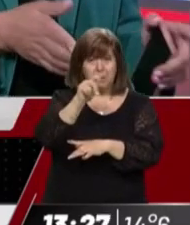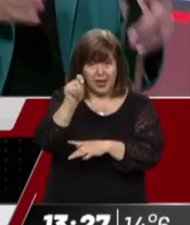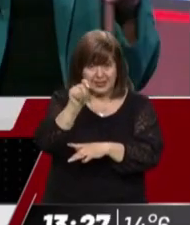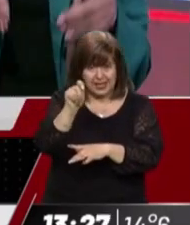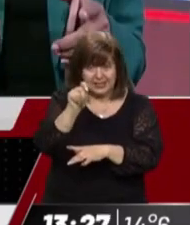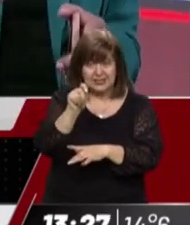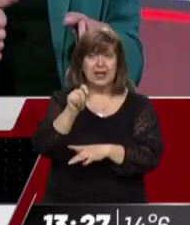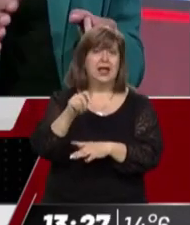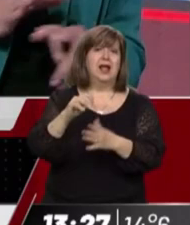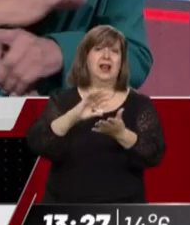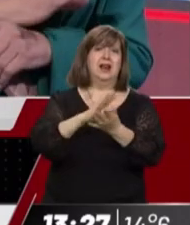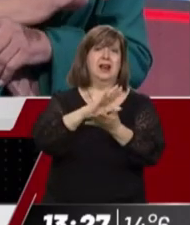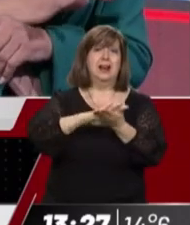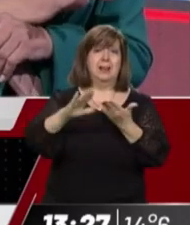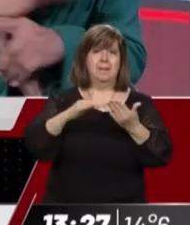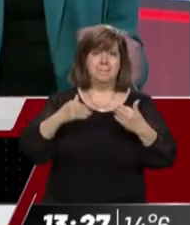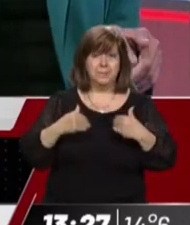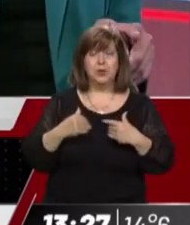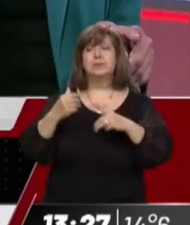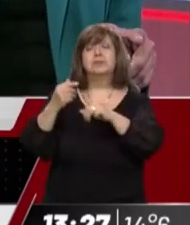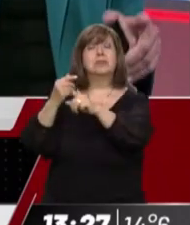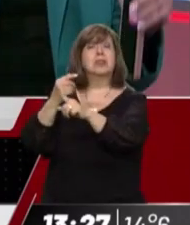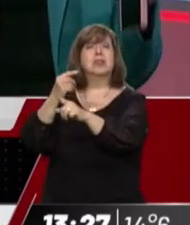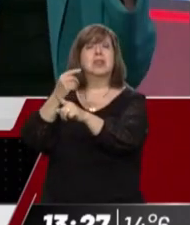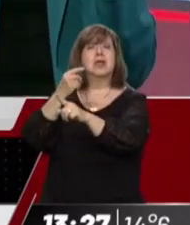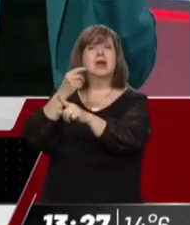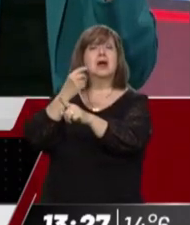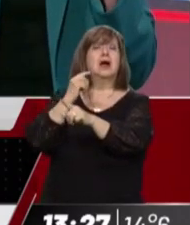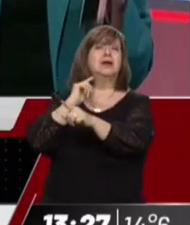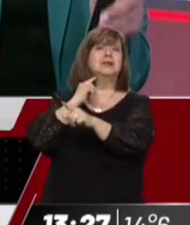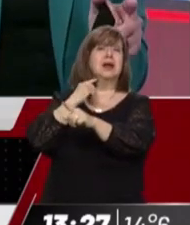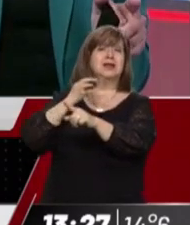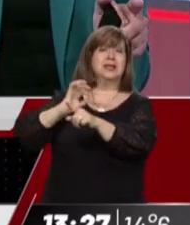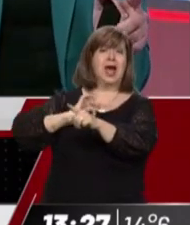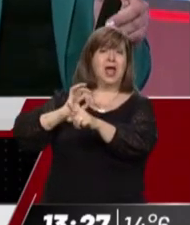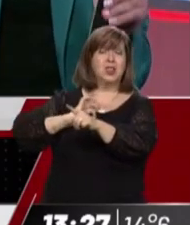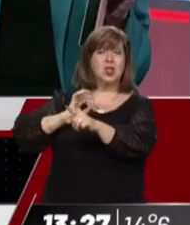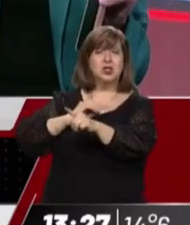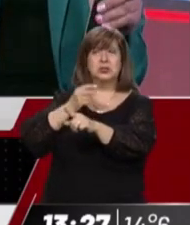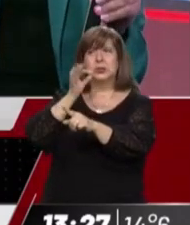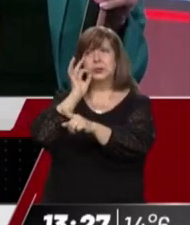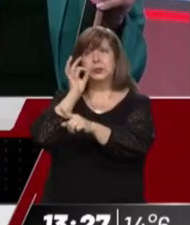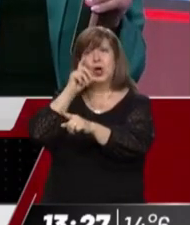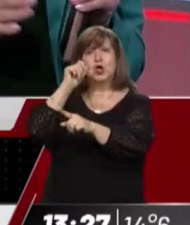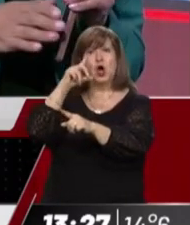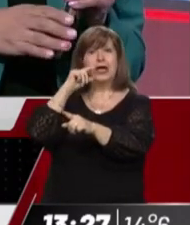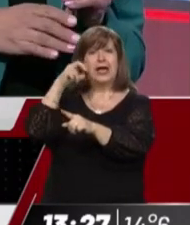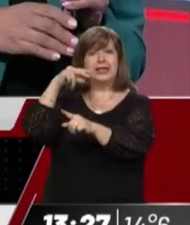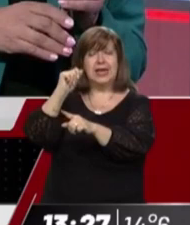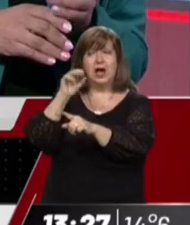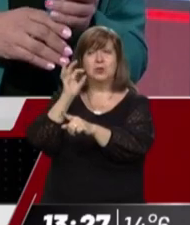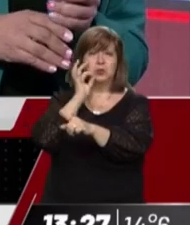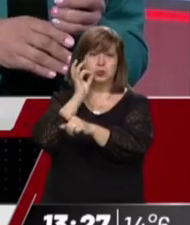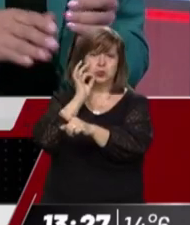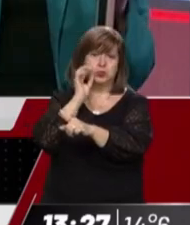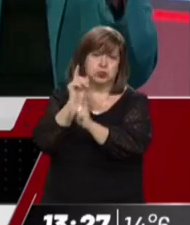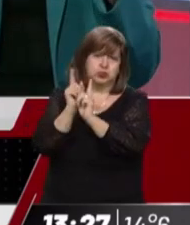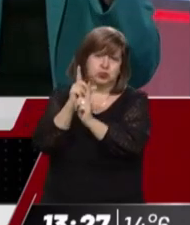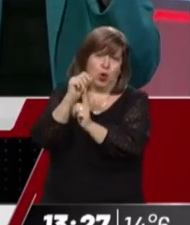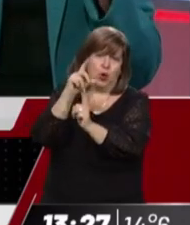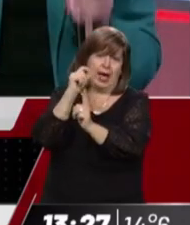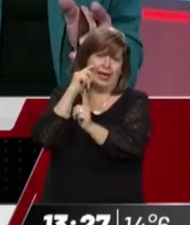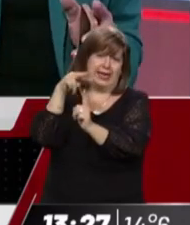cocaína y hace 3 meses que no consume absolutamente nada. Dijo, me interno en un lugar, que ahí les vamos a contar cómo se llama.